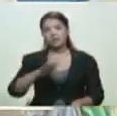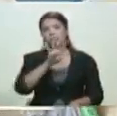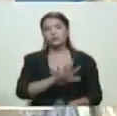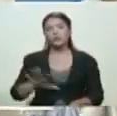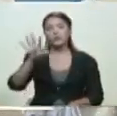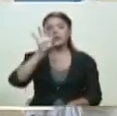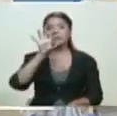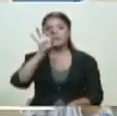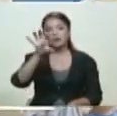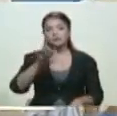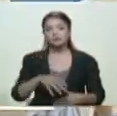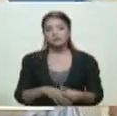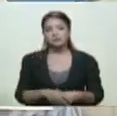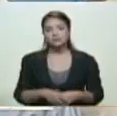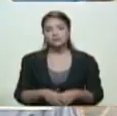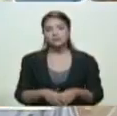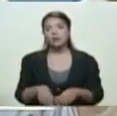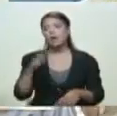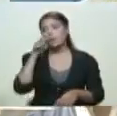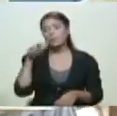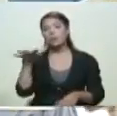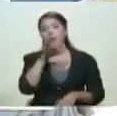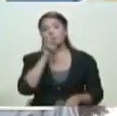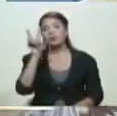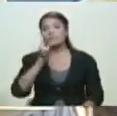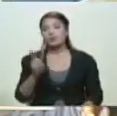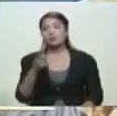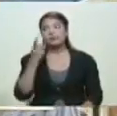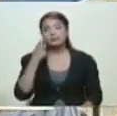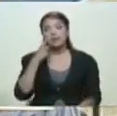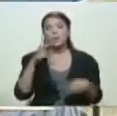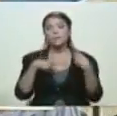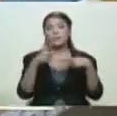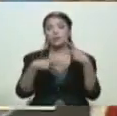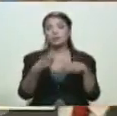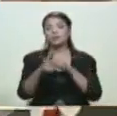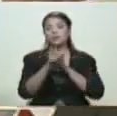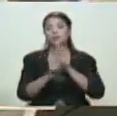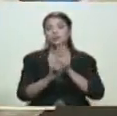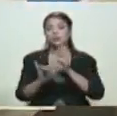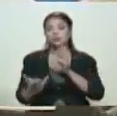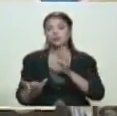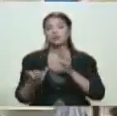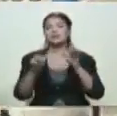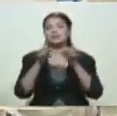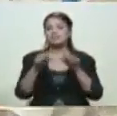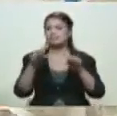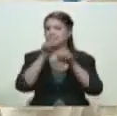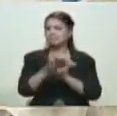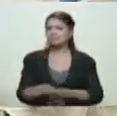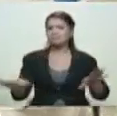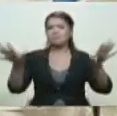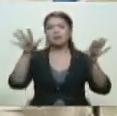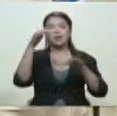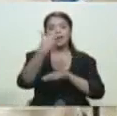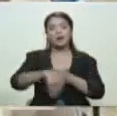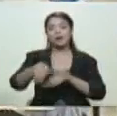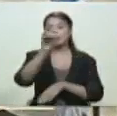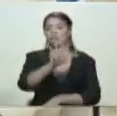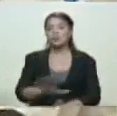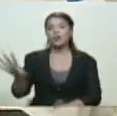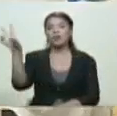patria. Y por eso el pueblo de Venezuela está activado en un proceso constituyente, está regado por todas las calles del